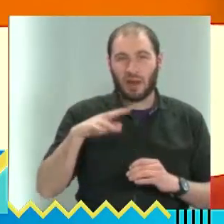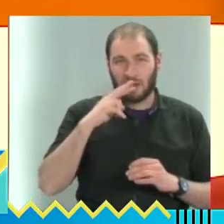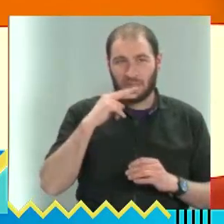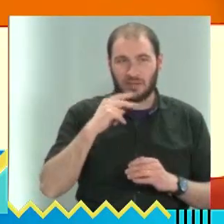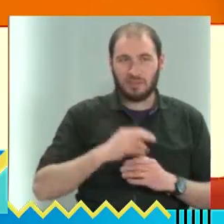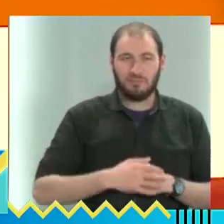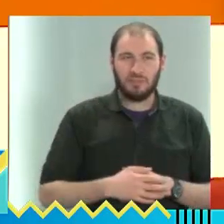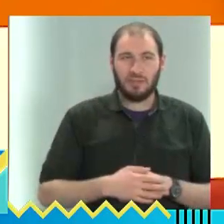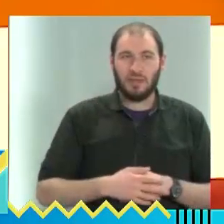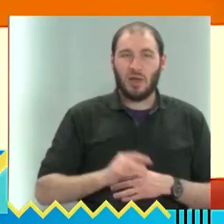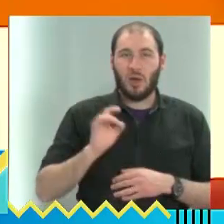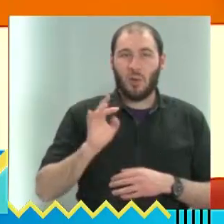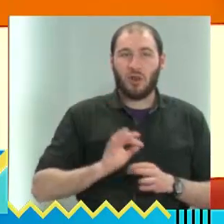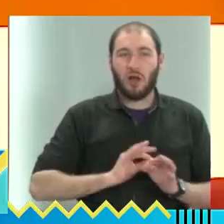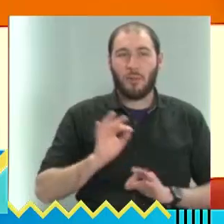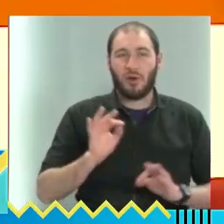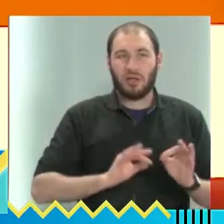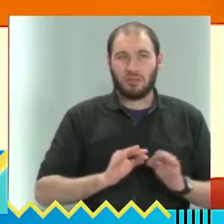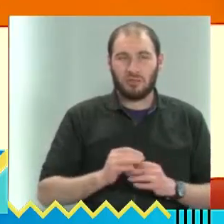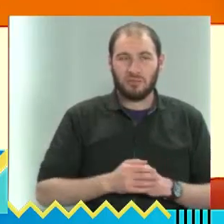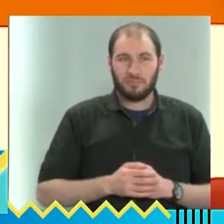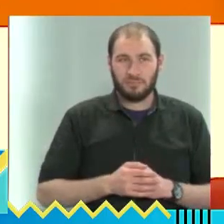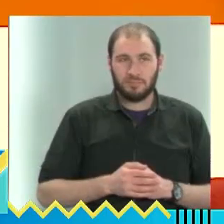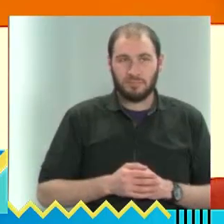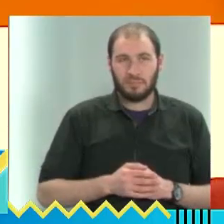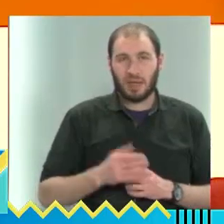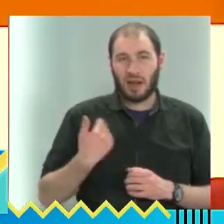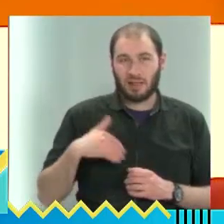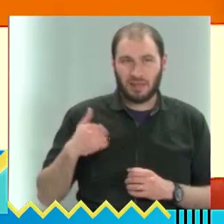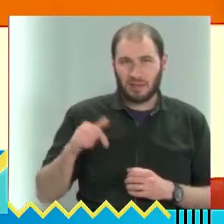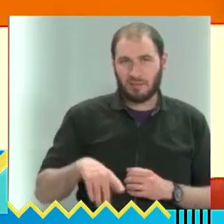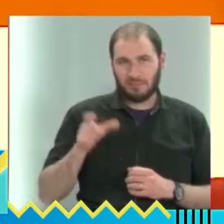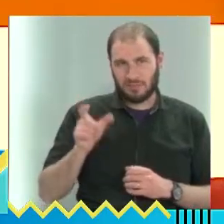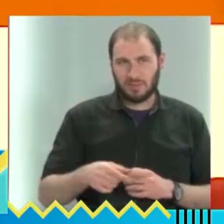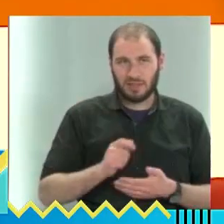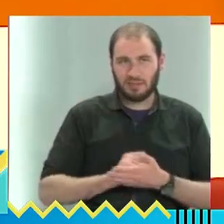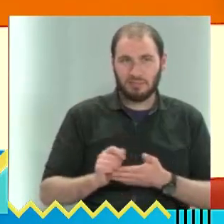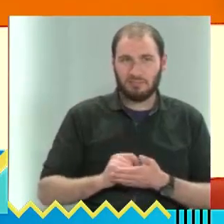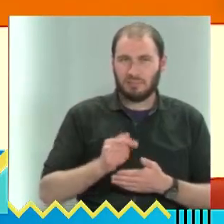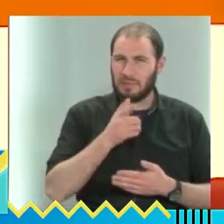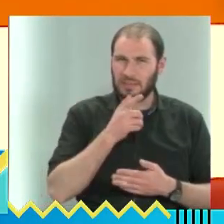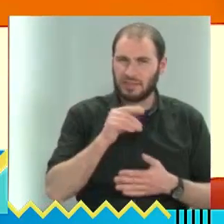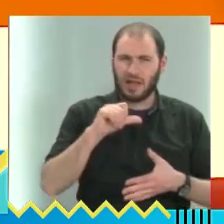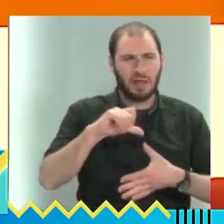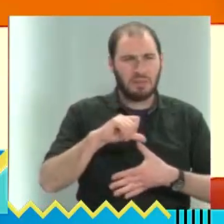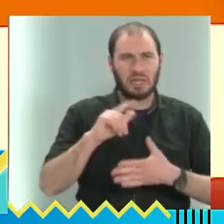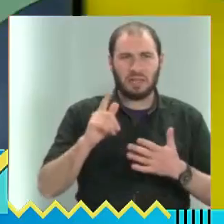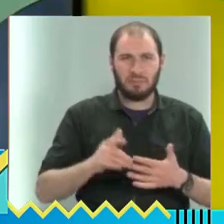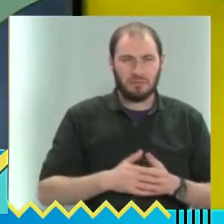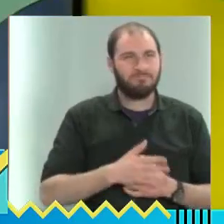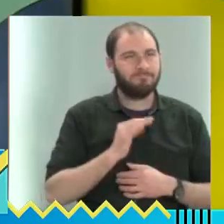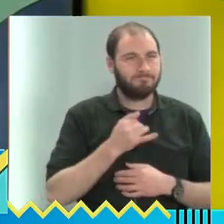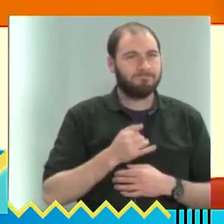que es el único proyecto de Le Corbusier en Argentina. Y creo que en América Latina. Y creo que también,